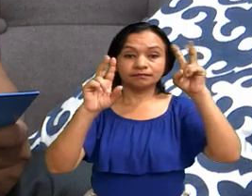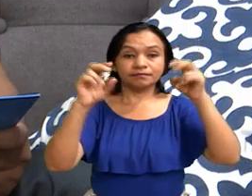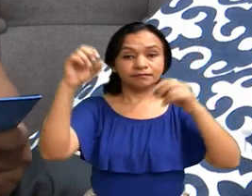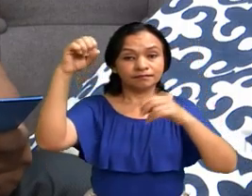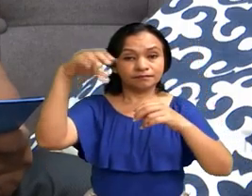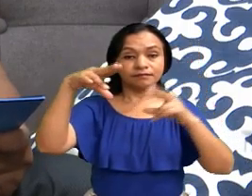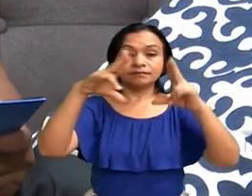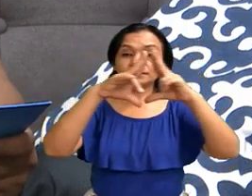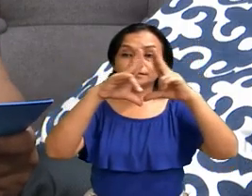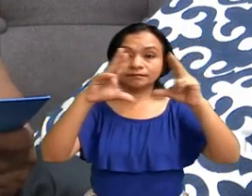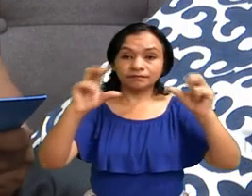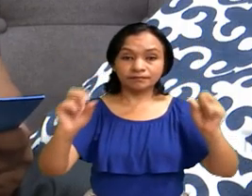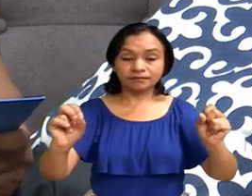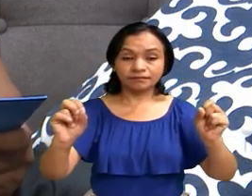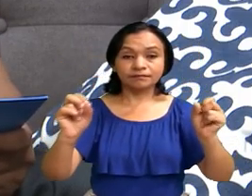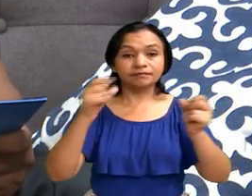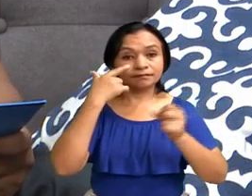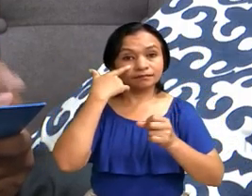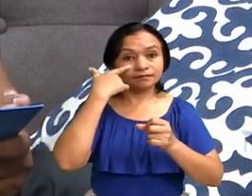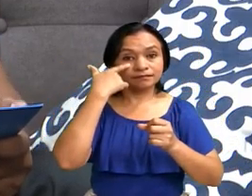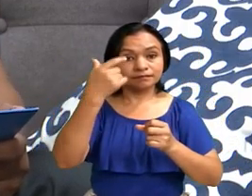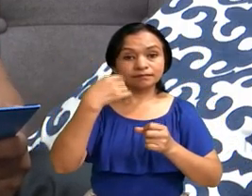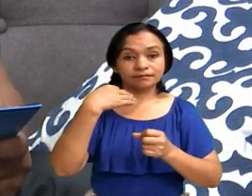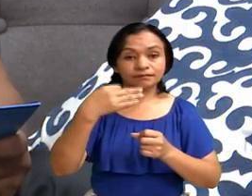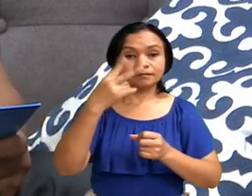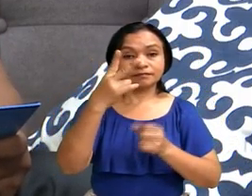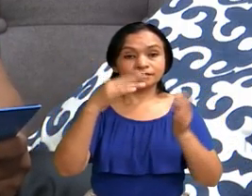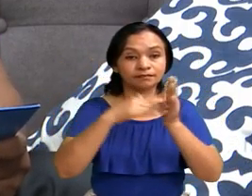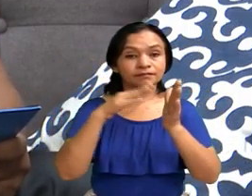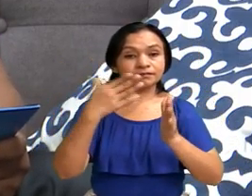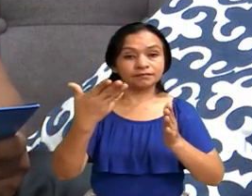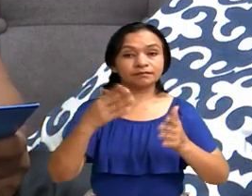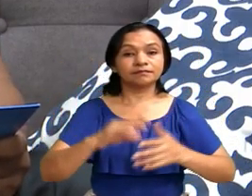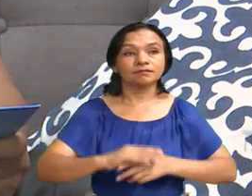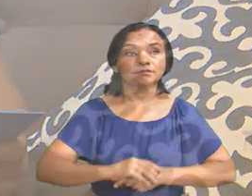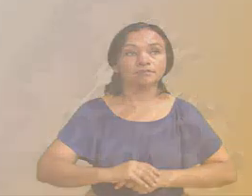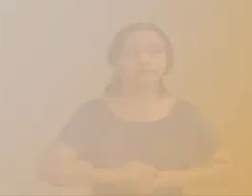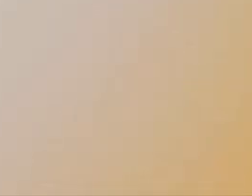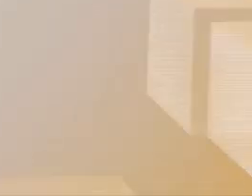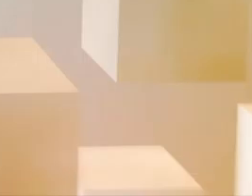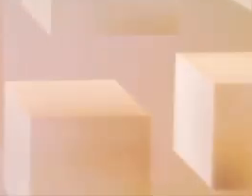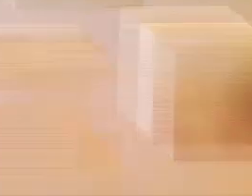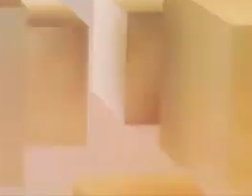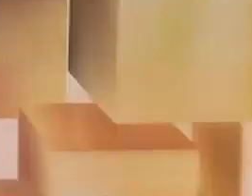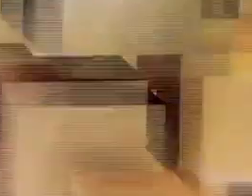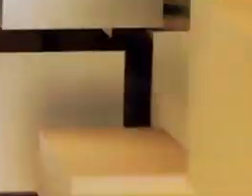de nuestro país y también conociendo las proyecciones para el 2019. Ya volvemos.